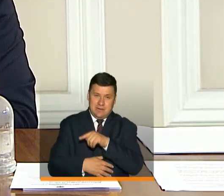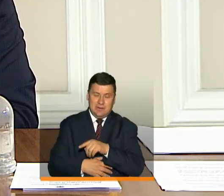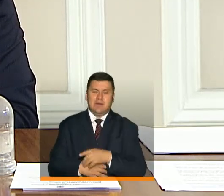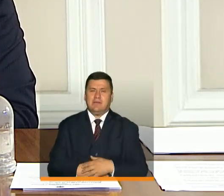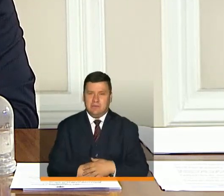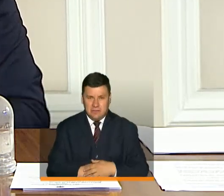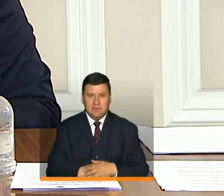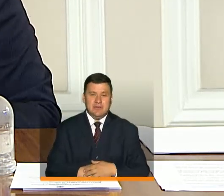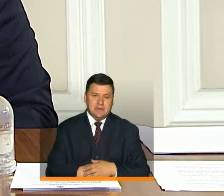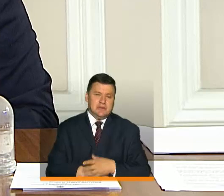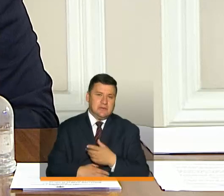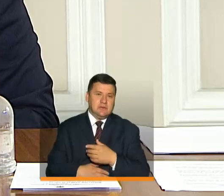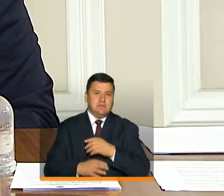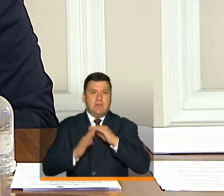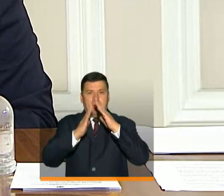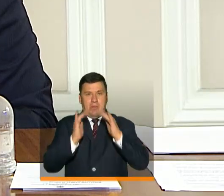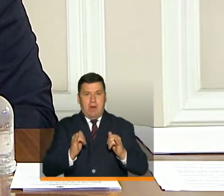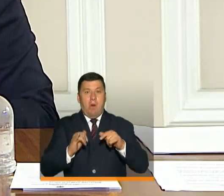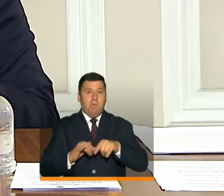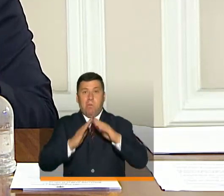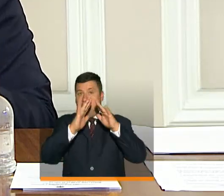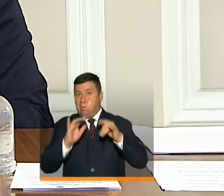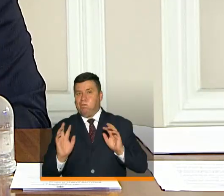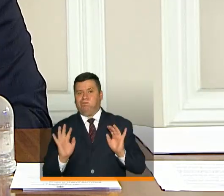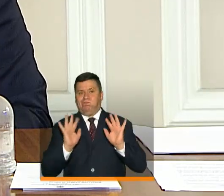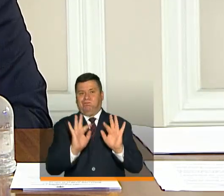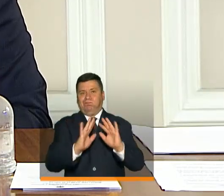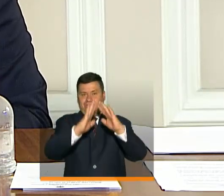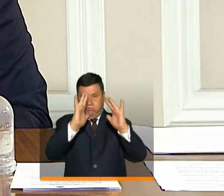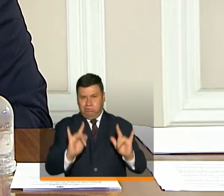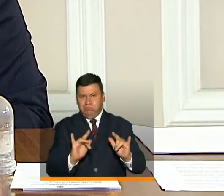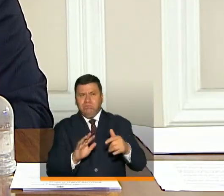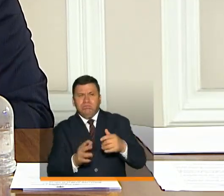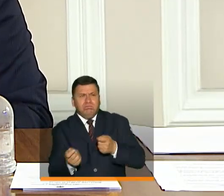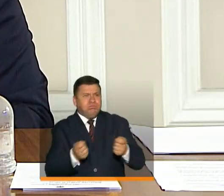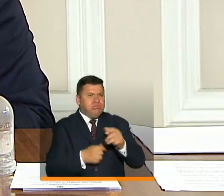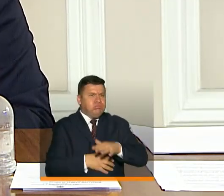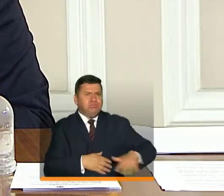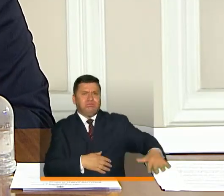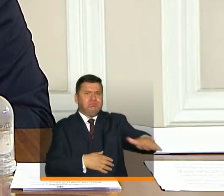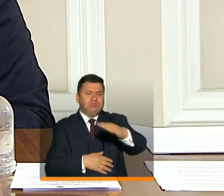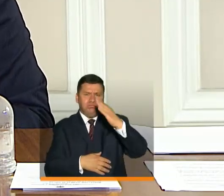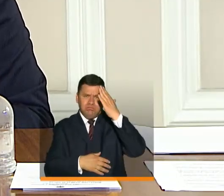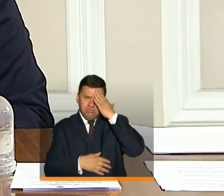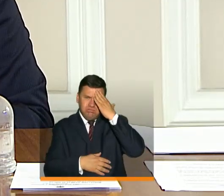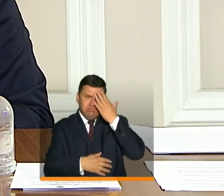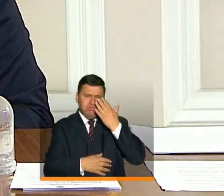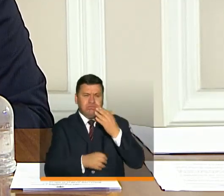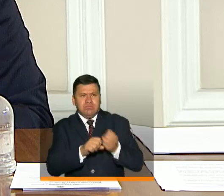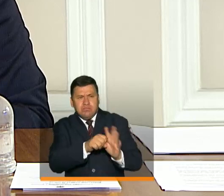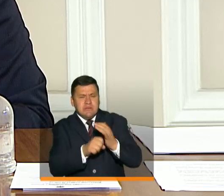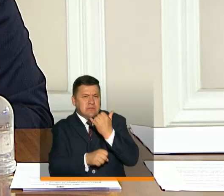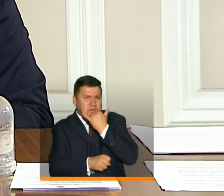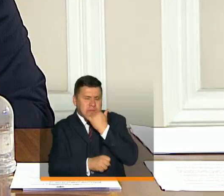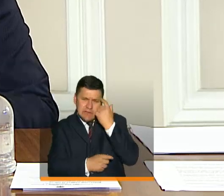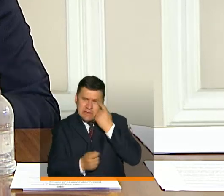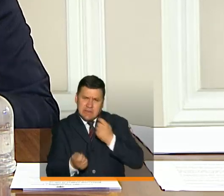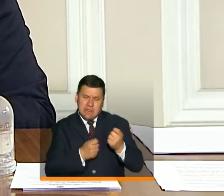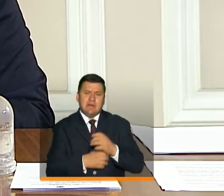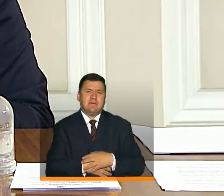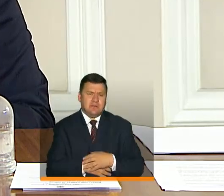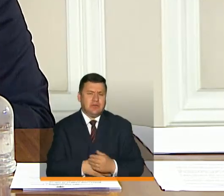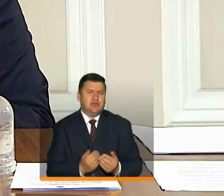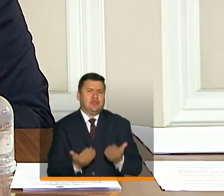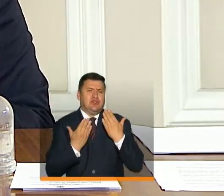se adelantaron un puesto de mando unificado para ver cómo se están tomando todas las medidas para encarar la pandemia y tomar también precauciones